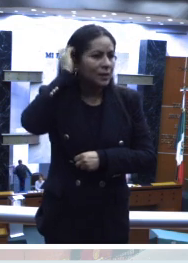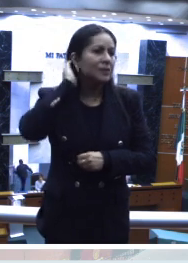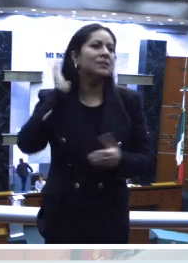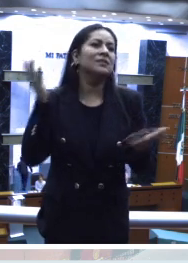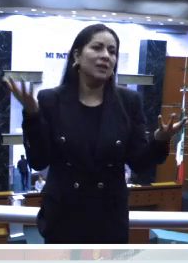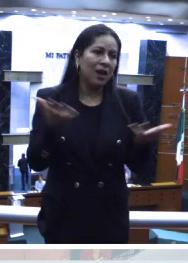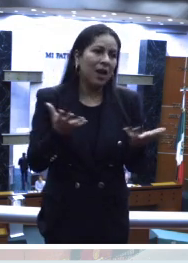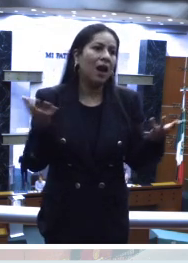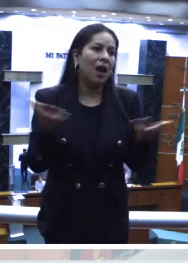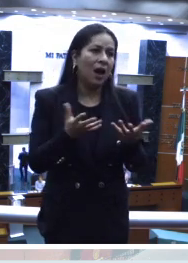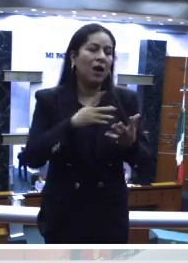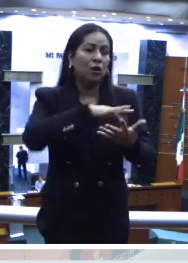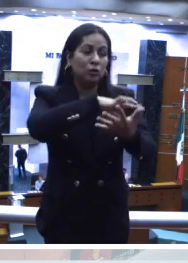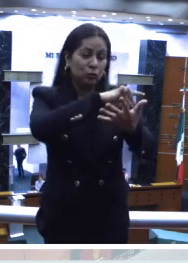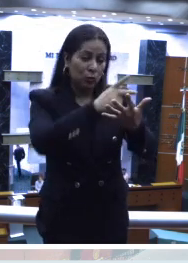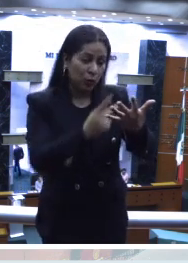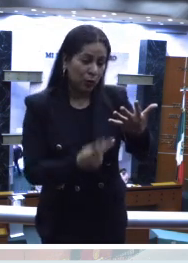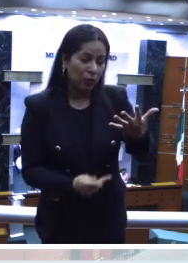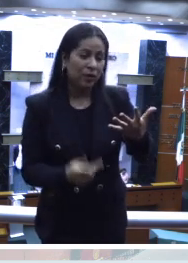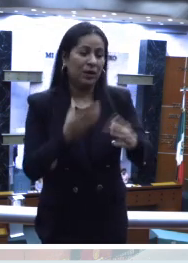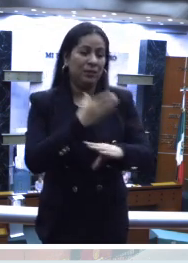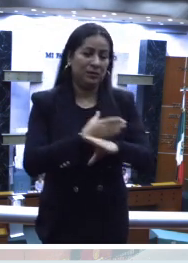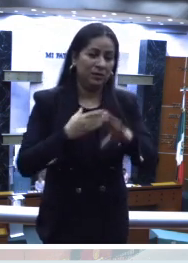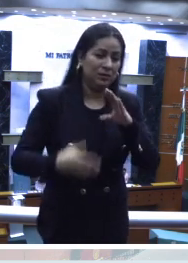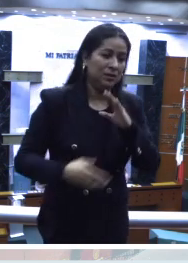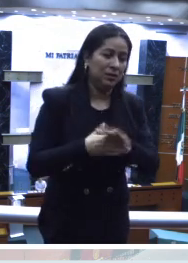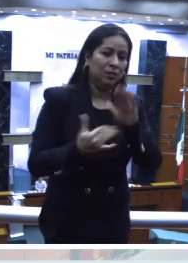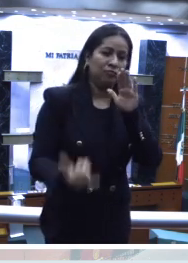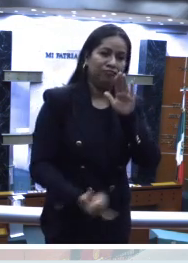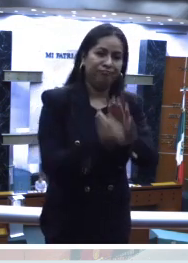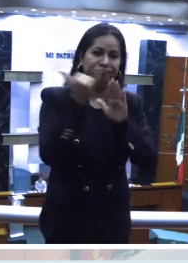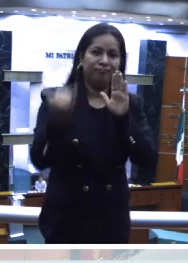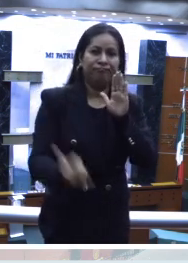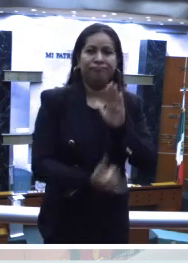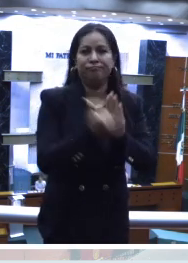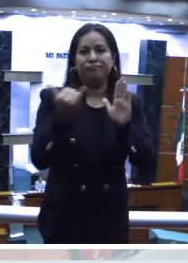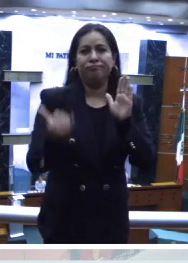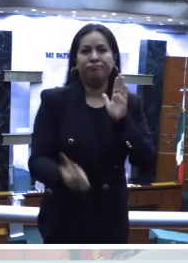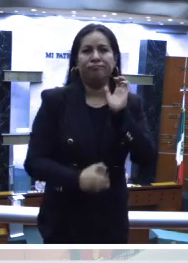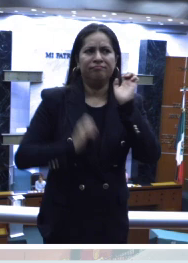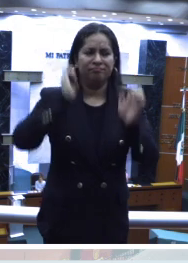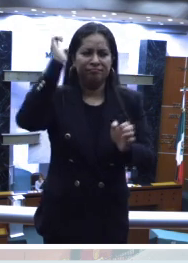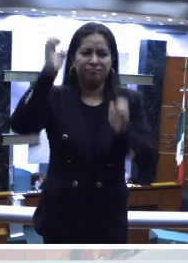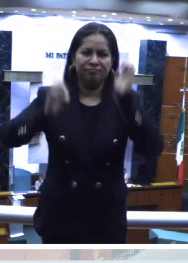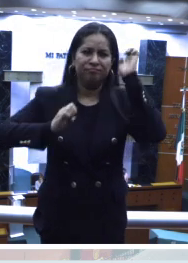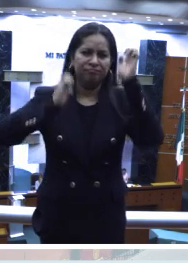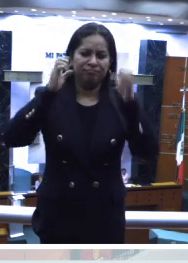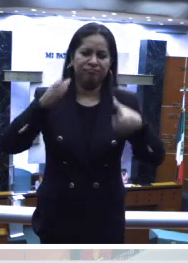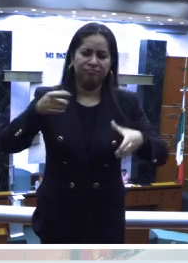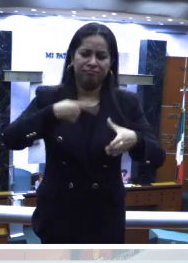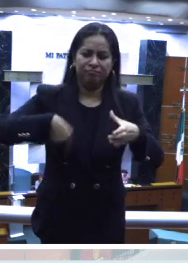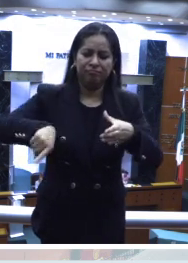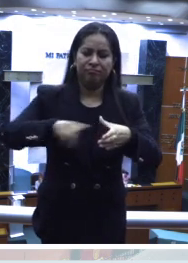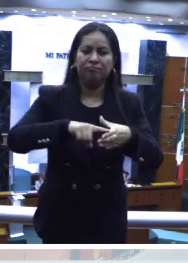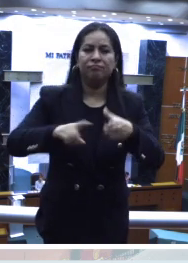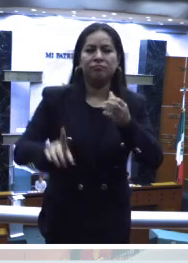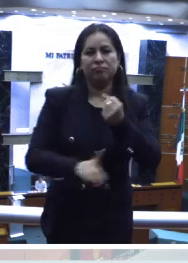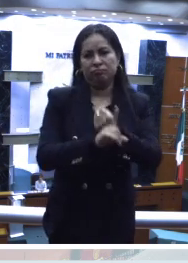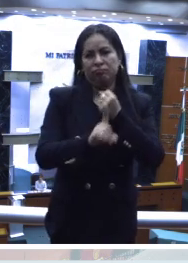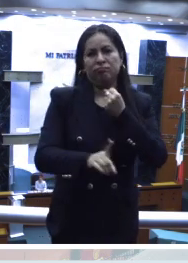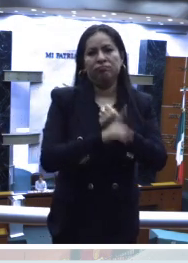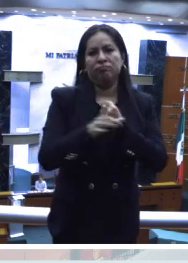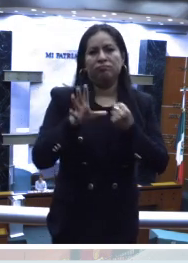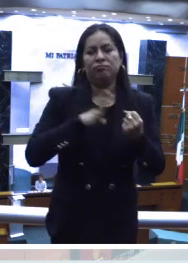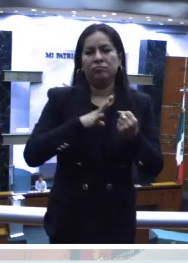generen los programas y acciones de reconstrucción sustentable de las comunidades afectadas